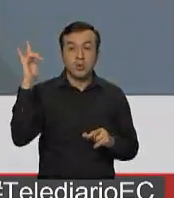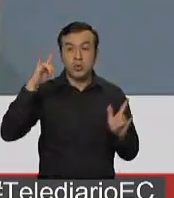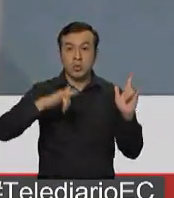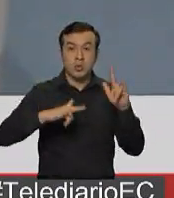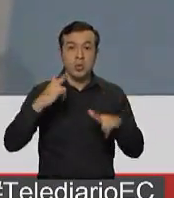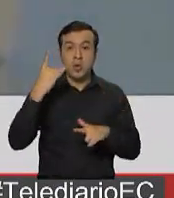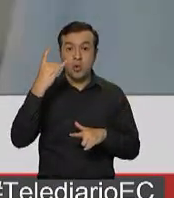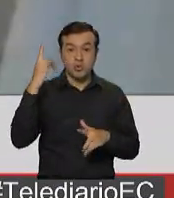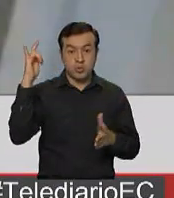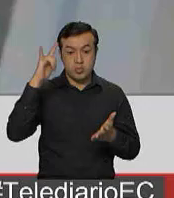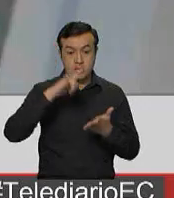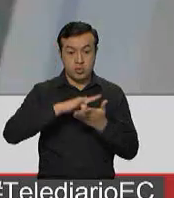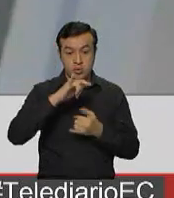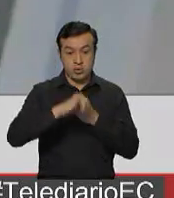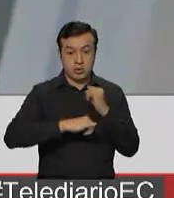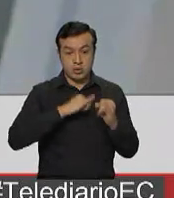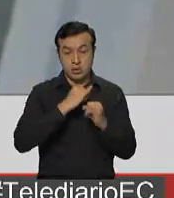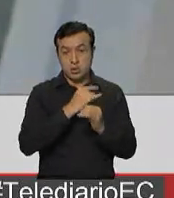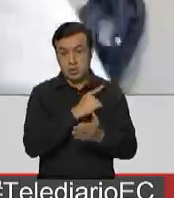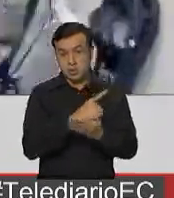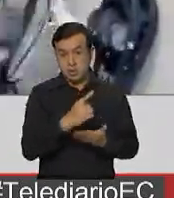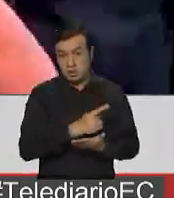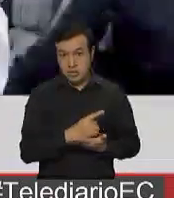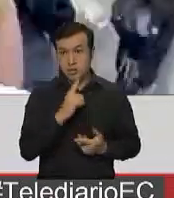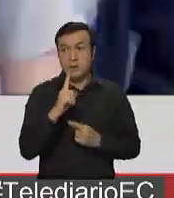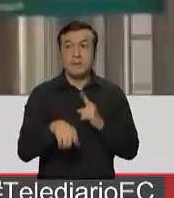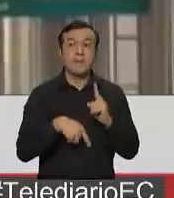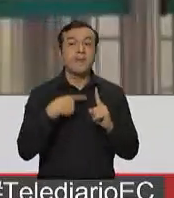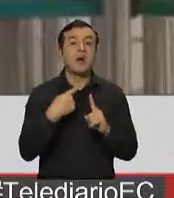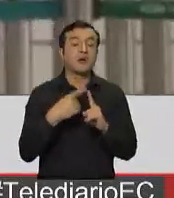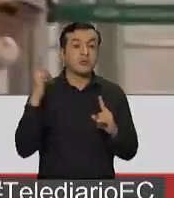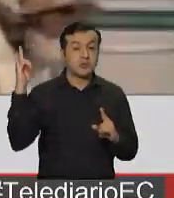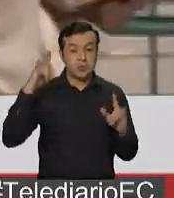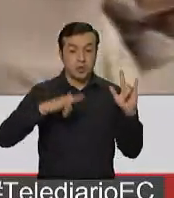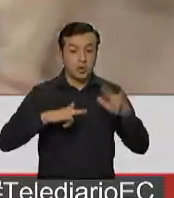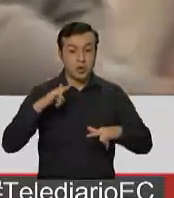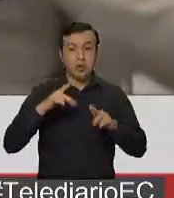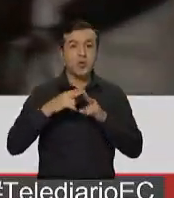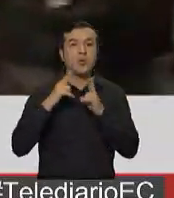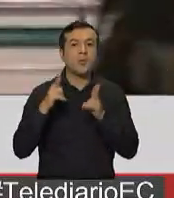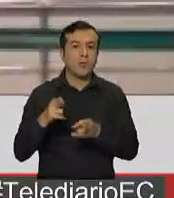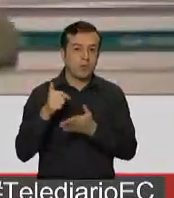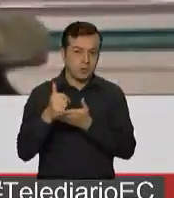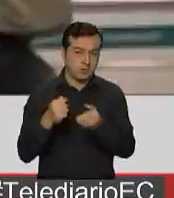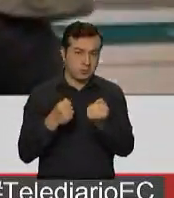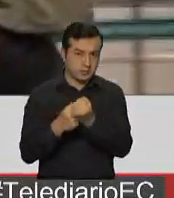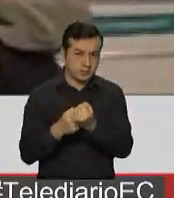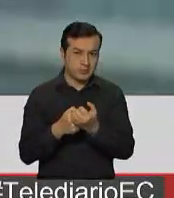11 vuelos internacionales por semana. A ello habrá que sumar los vuelos humanitarios.